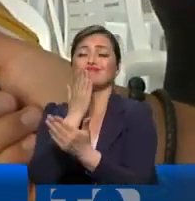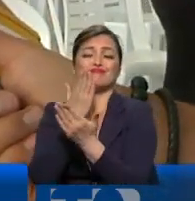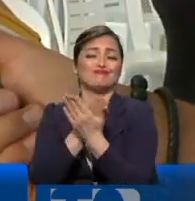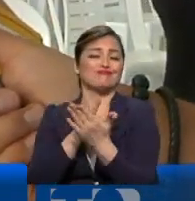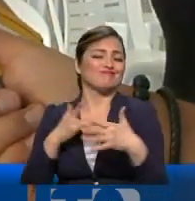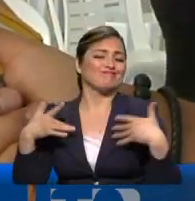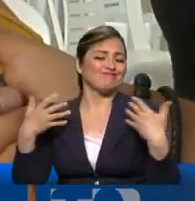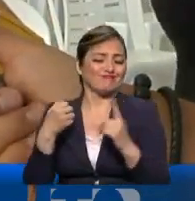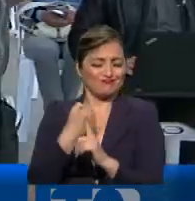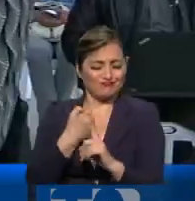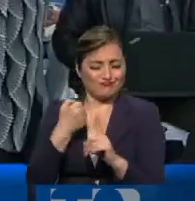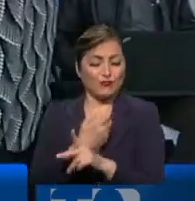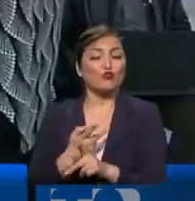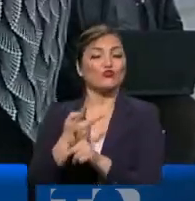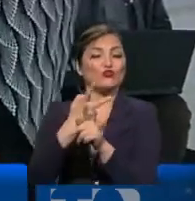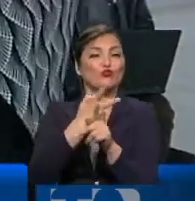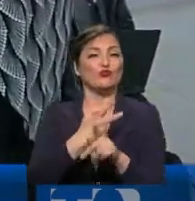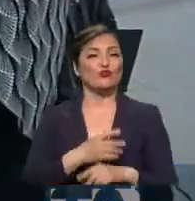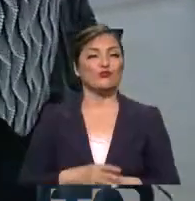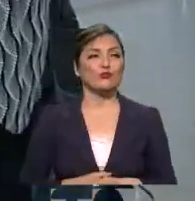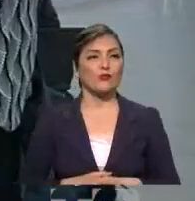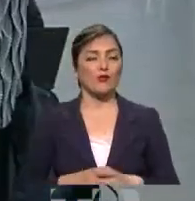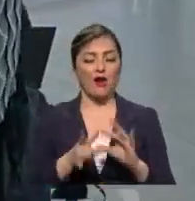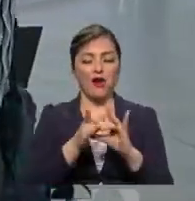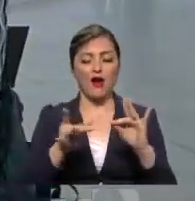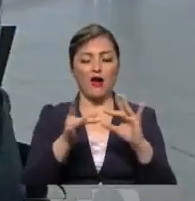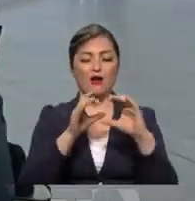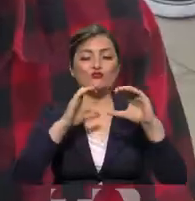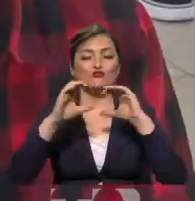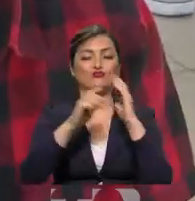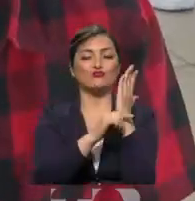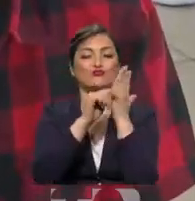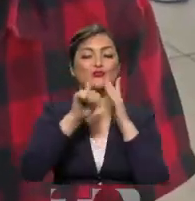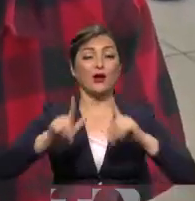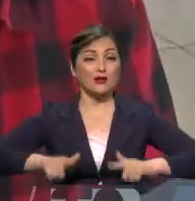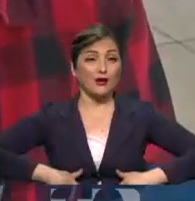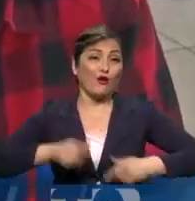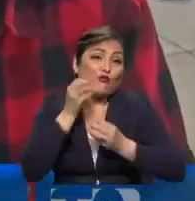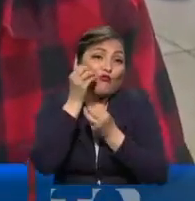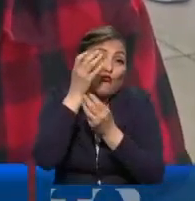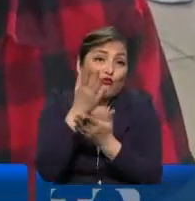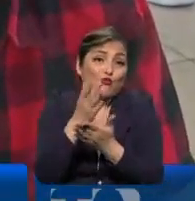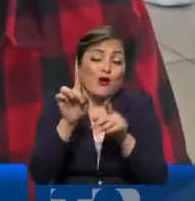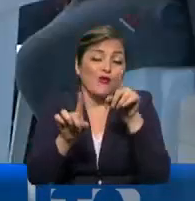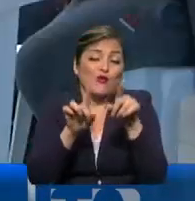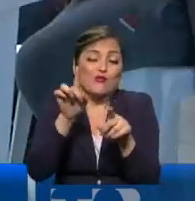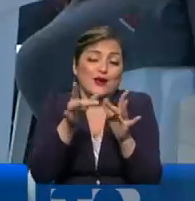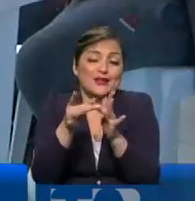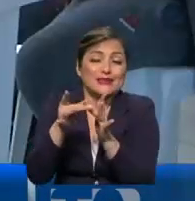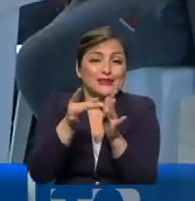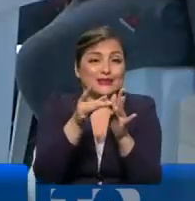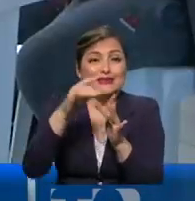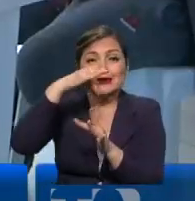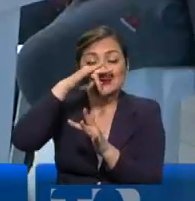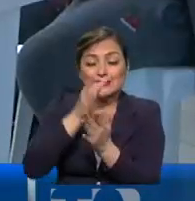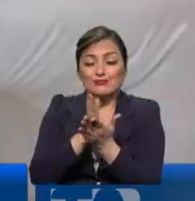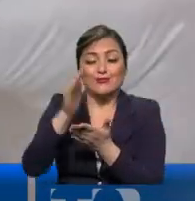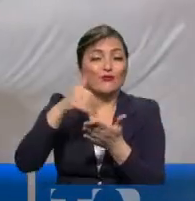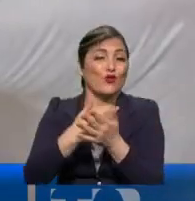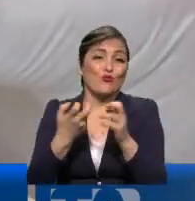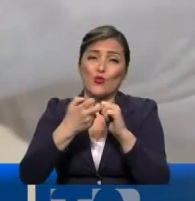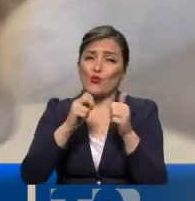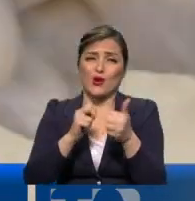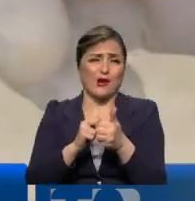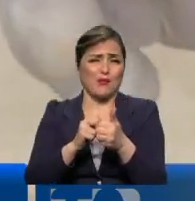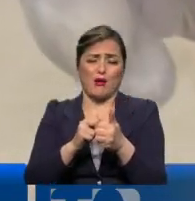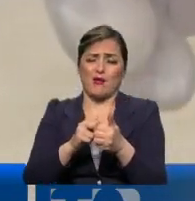ante toda esta situación. A través de un comunicado, el Ministerio de Salud dio a conocer algunos lineamientos para que los niños accedan sin problemas a